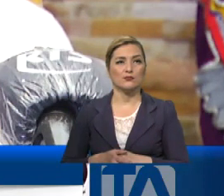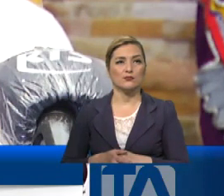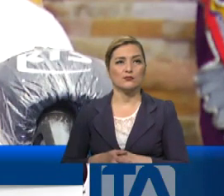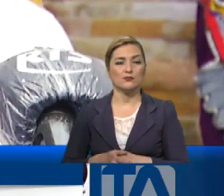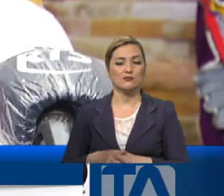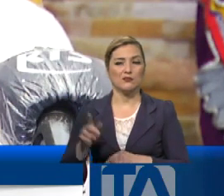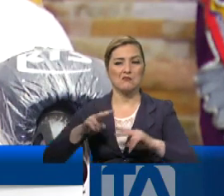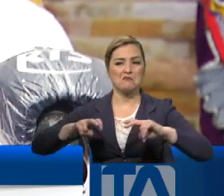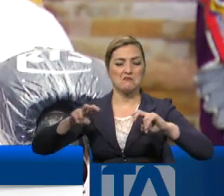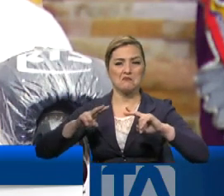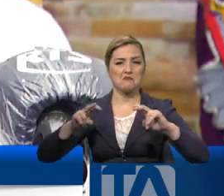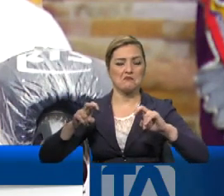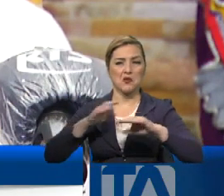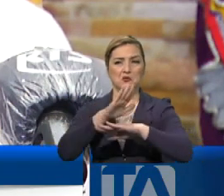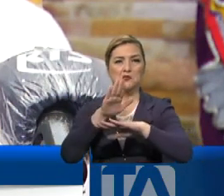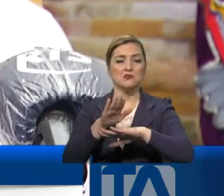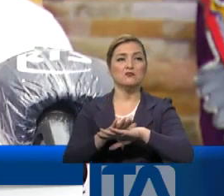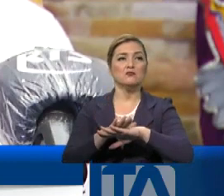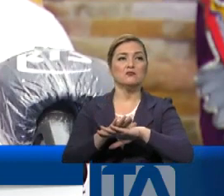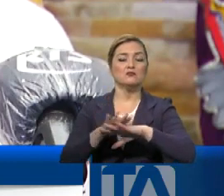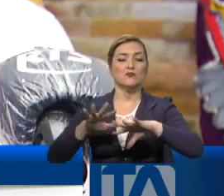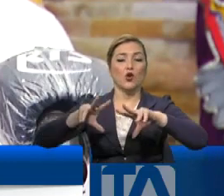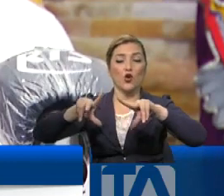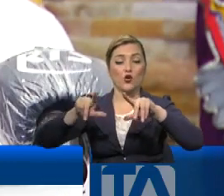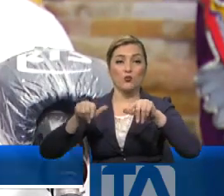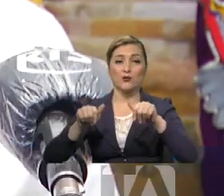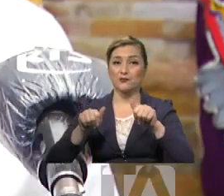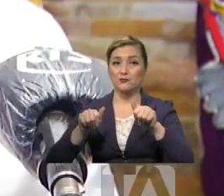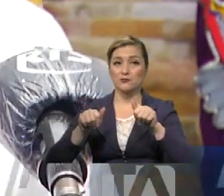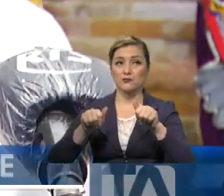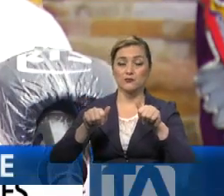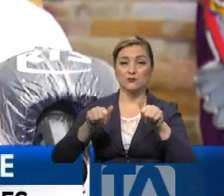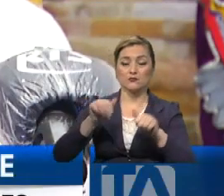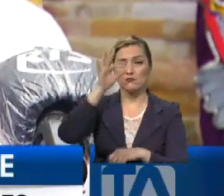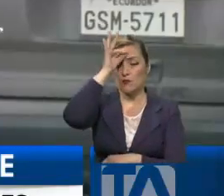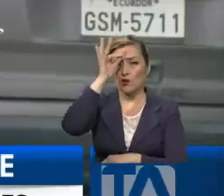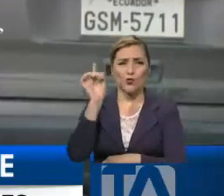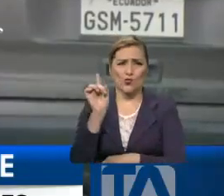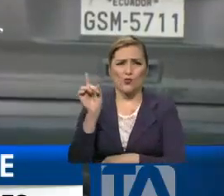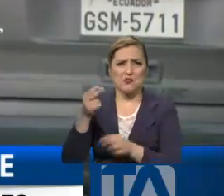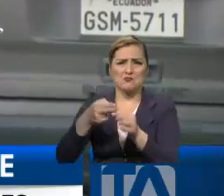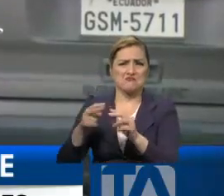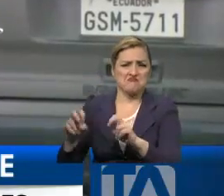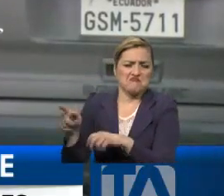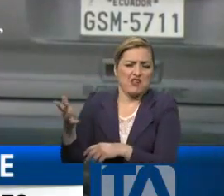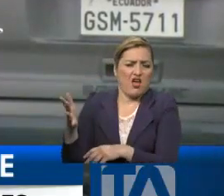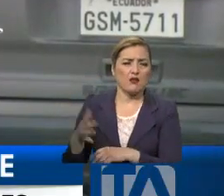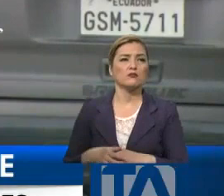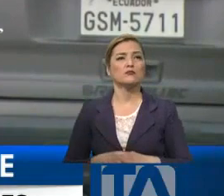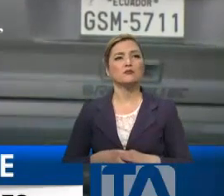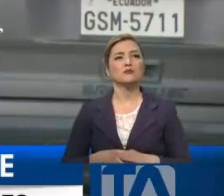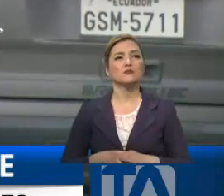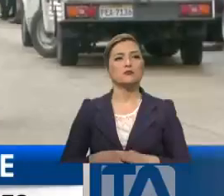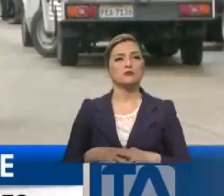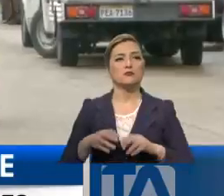de ninguna investigación en torno a los casos de corrupción que se denunciaron con los hospitales. Asimismo, afirmó que continuarán